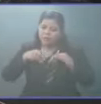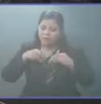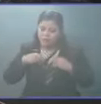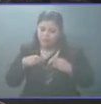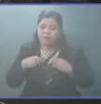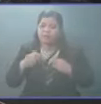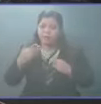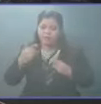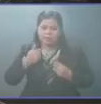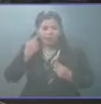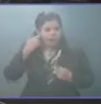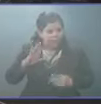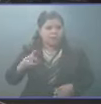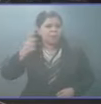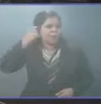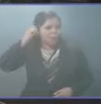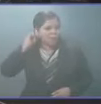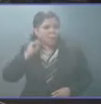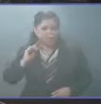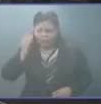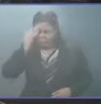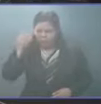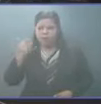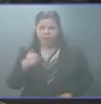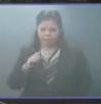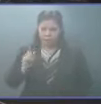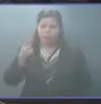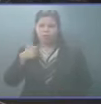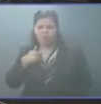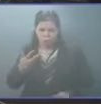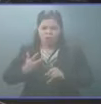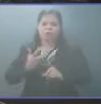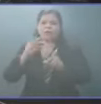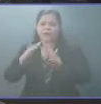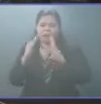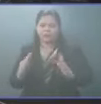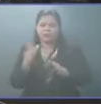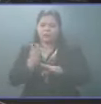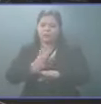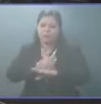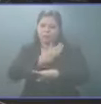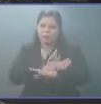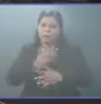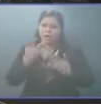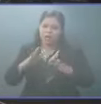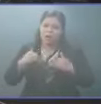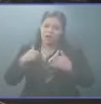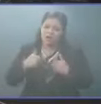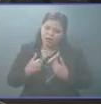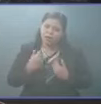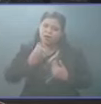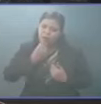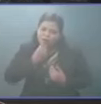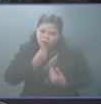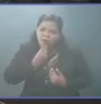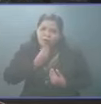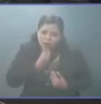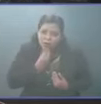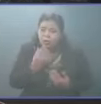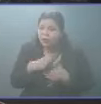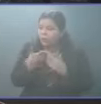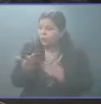una cabeza de familia y que luego va perdiendo esas facultades físicas para poder defender a su familia,